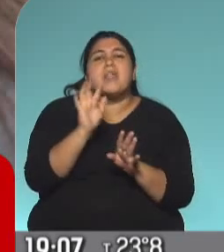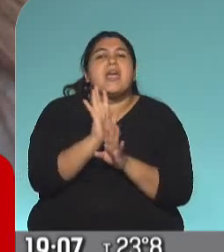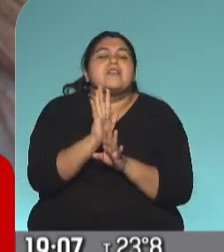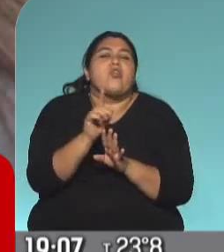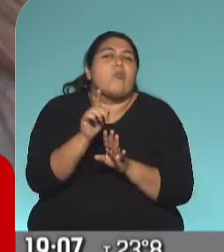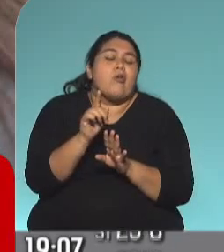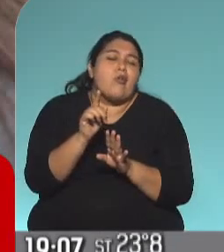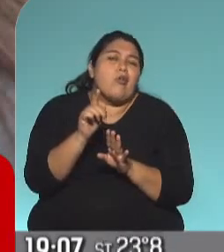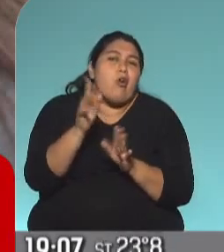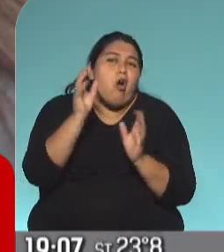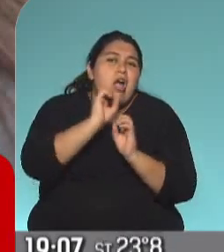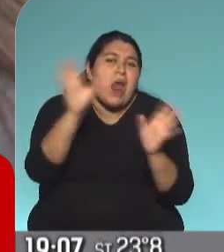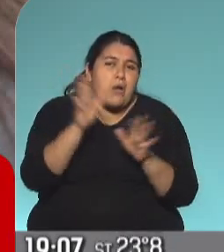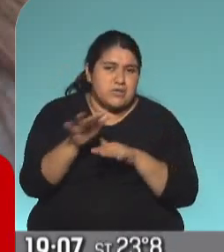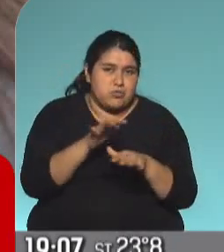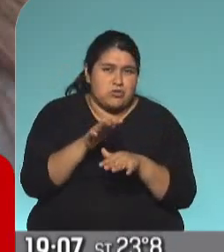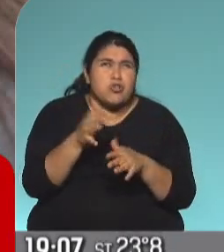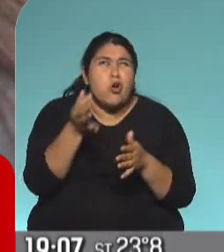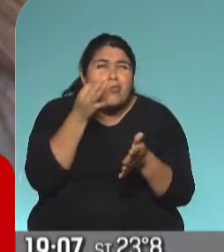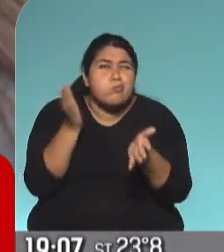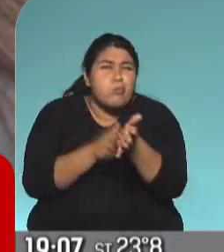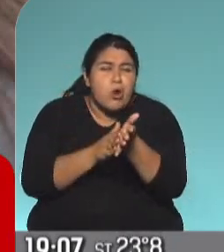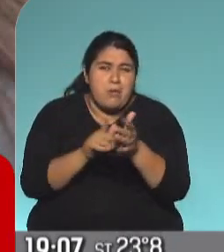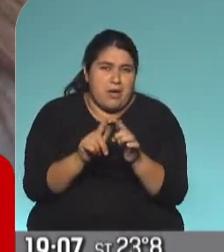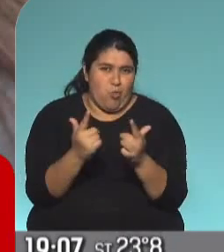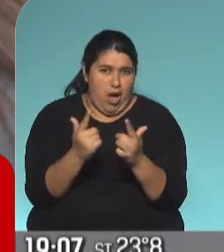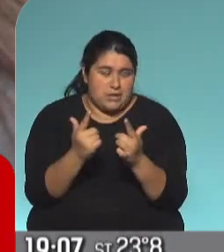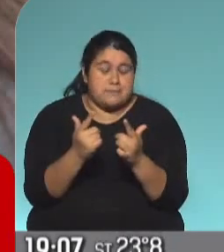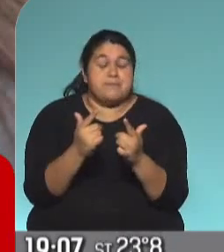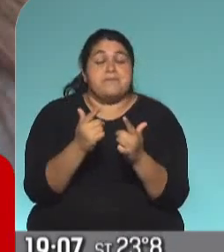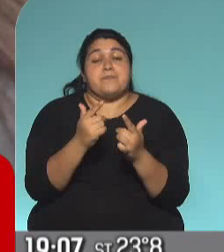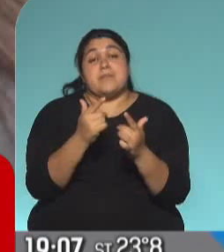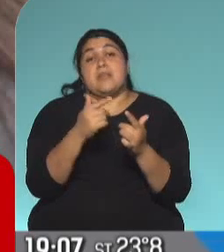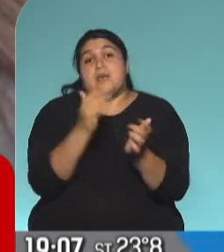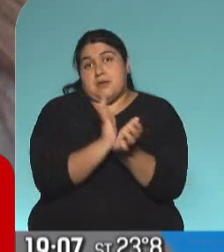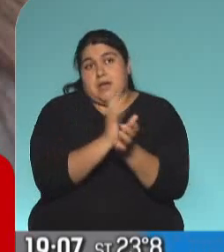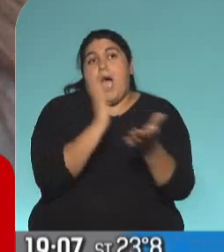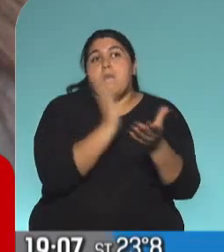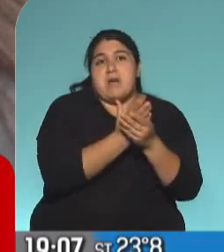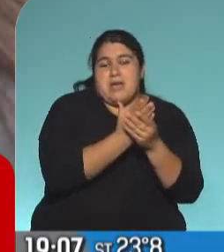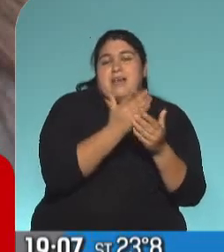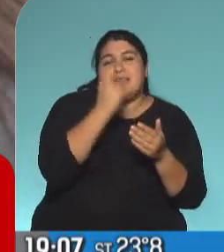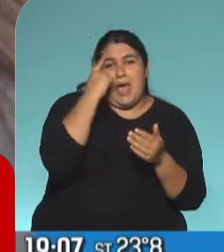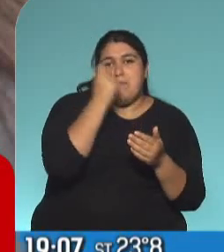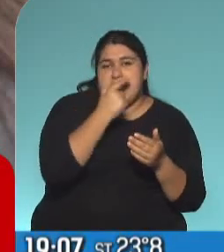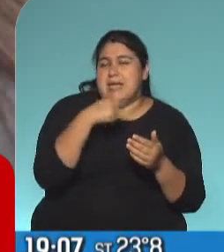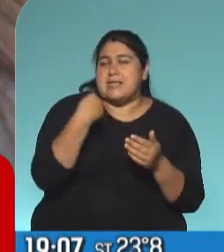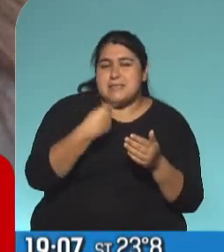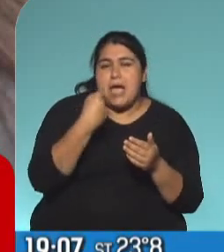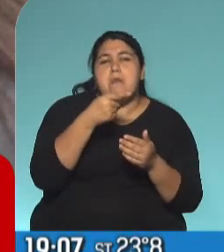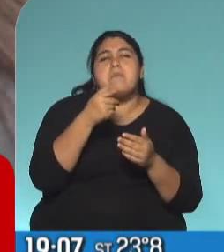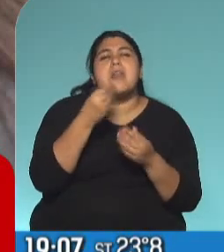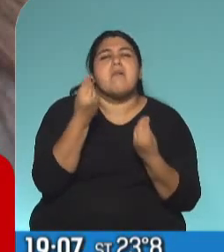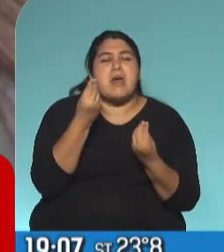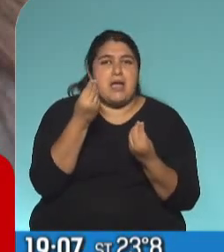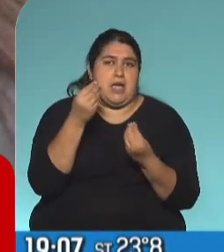hay manera de corroborar directamente una cosa con la otra. De hecho, las carpetas médicas y las carpetas psiquiátricas a menudo son utilizados por